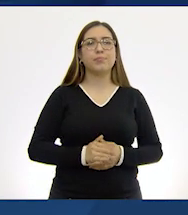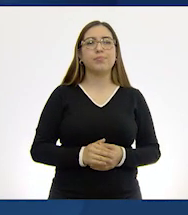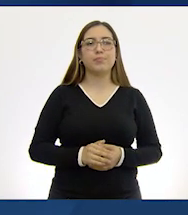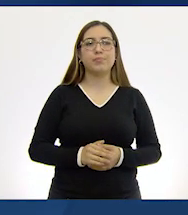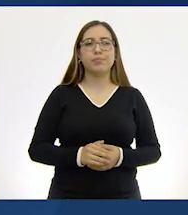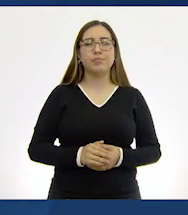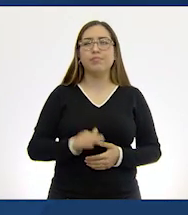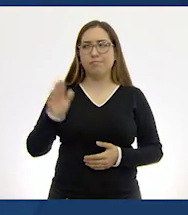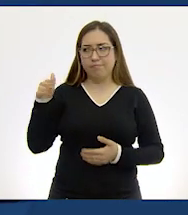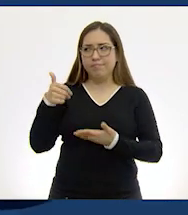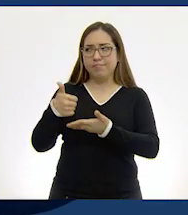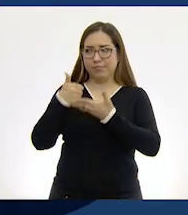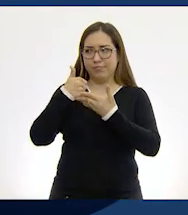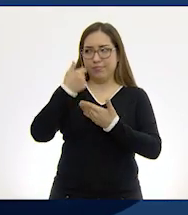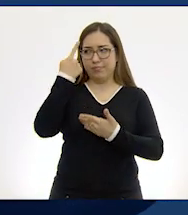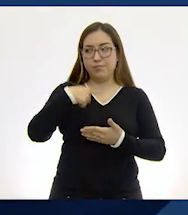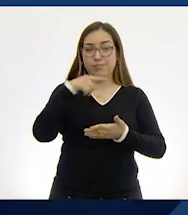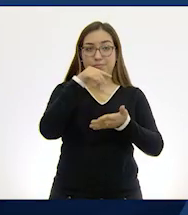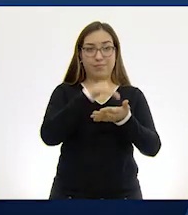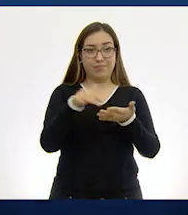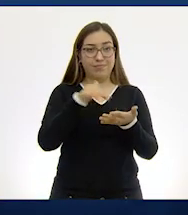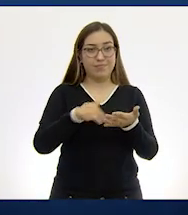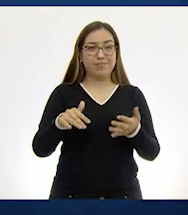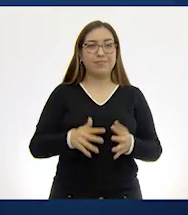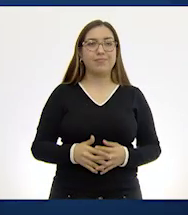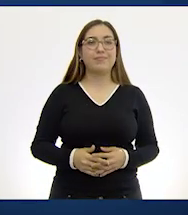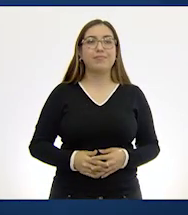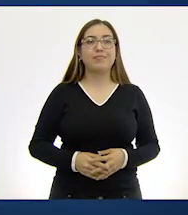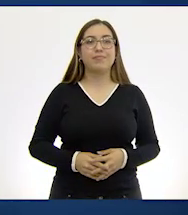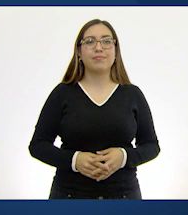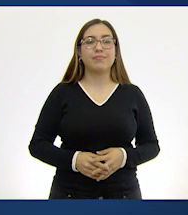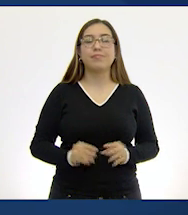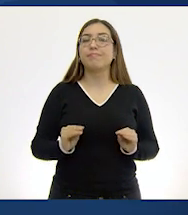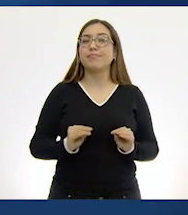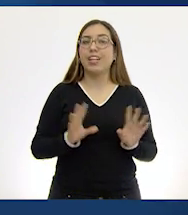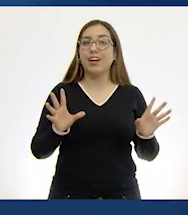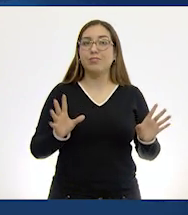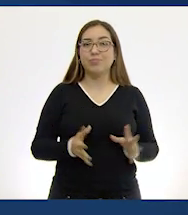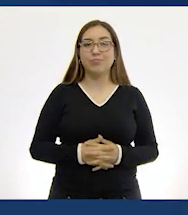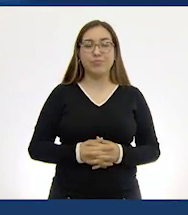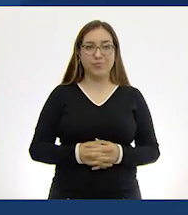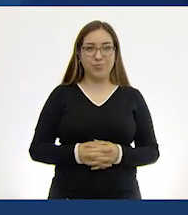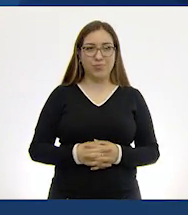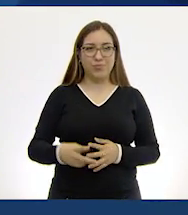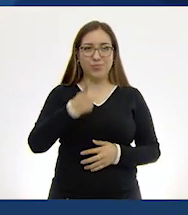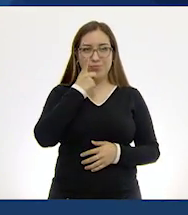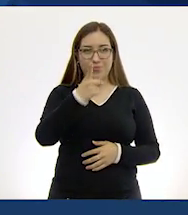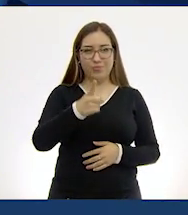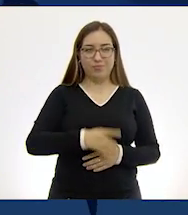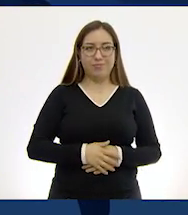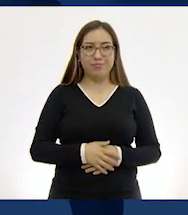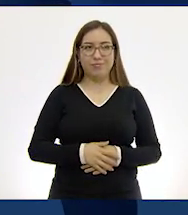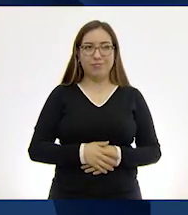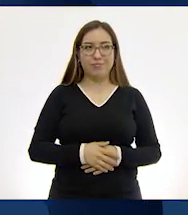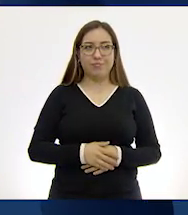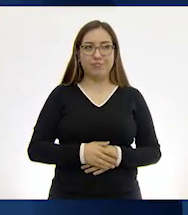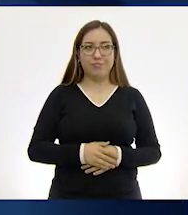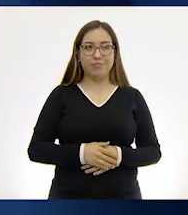María, si me puedes apoyar a leer lo que está al pie de foto. Por supuesto. Dice, la